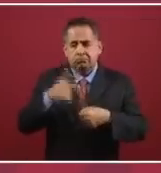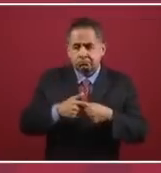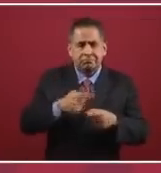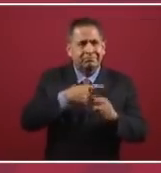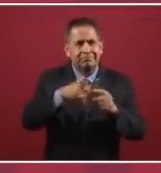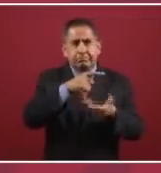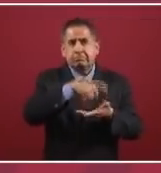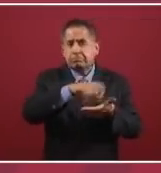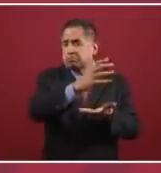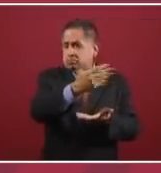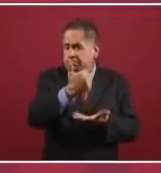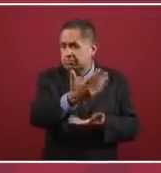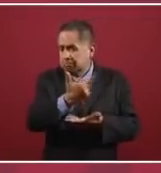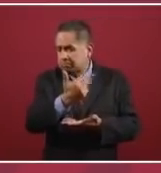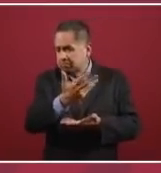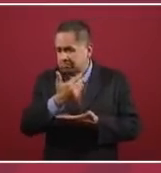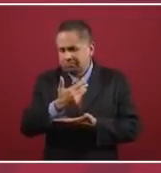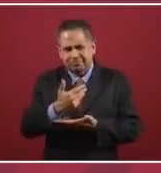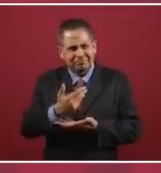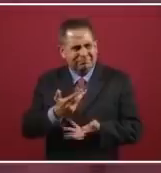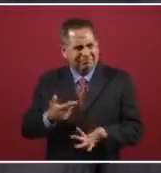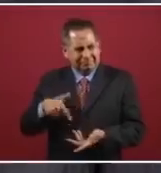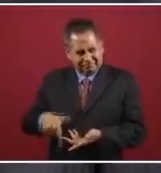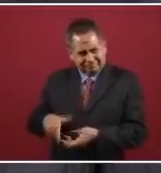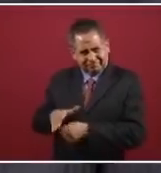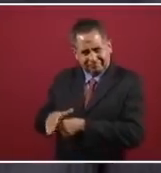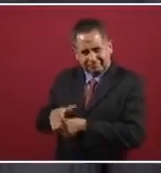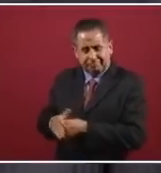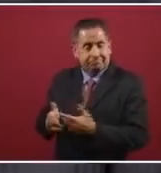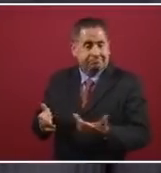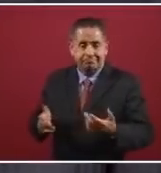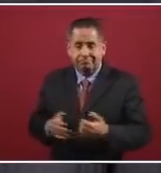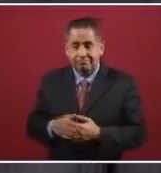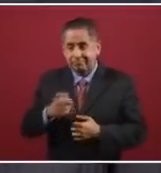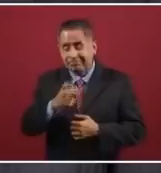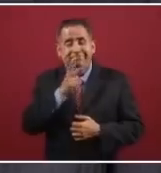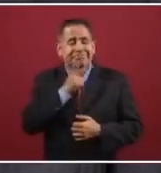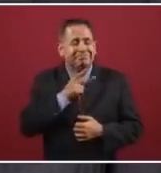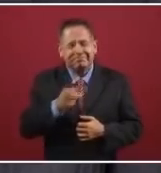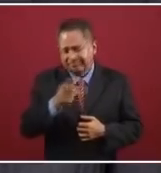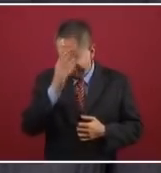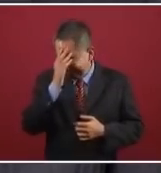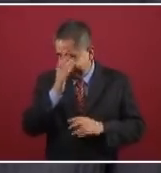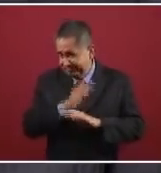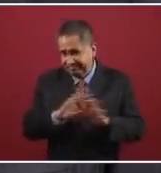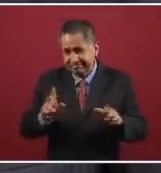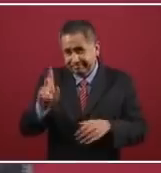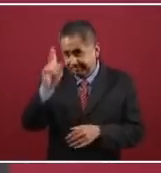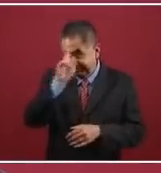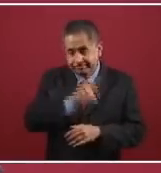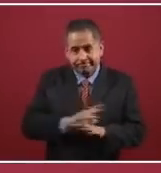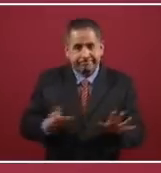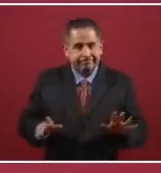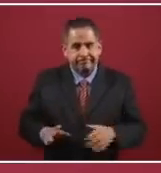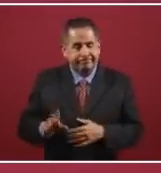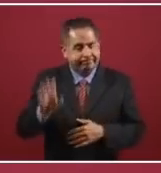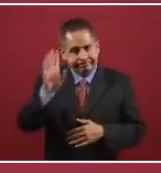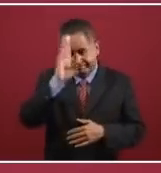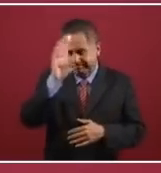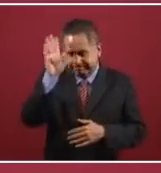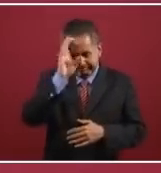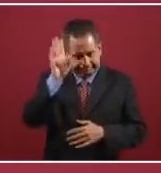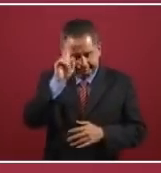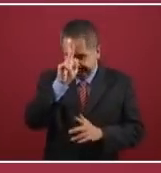gasolinas. Eso que hicieron con el petróleo fue una